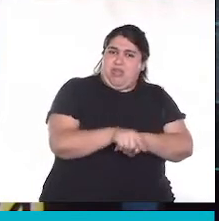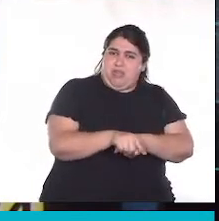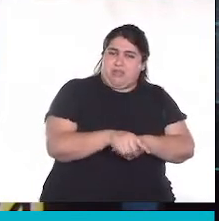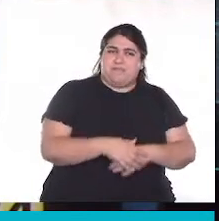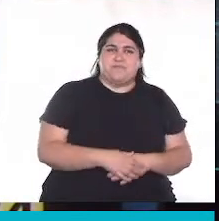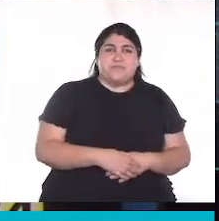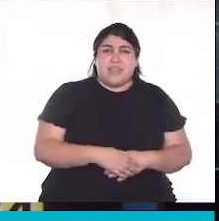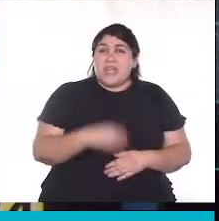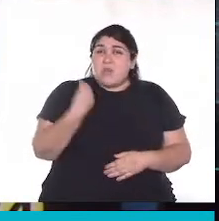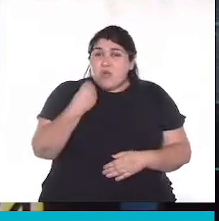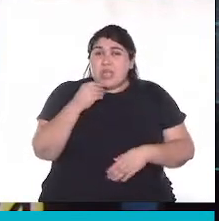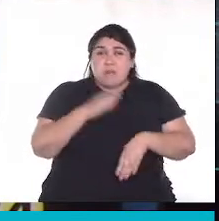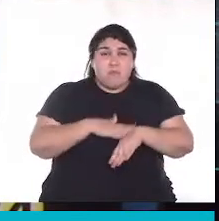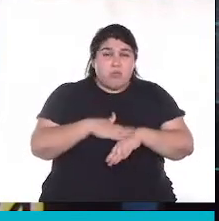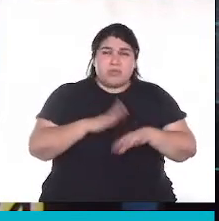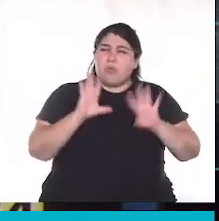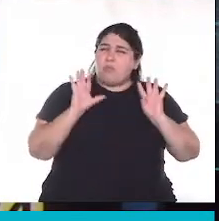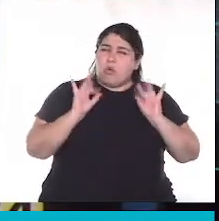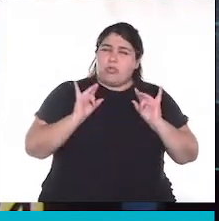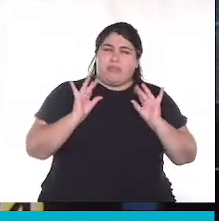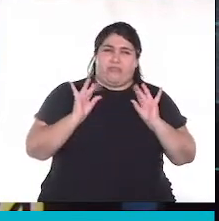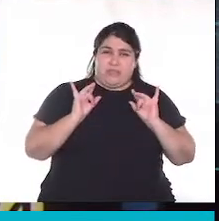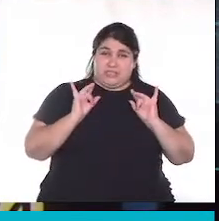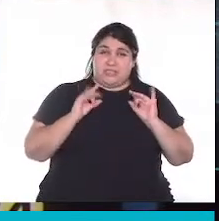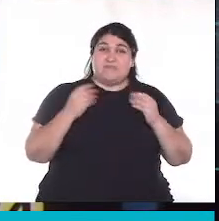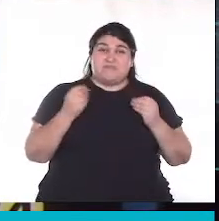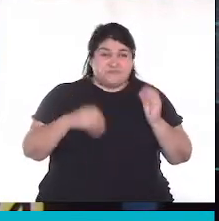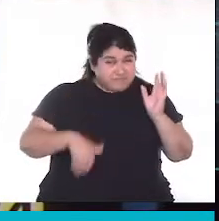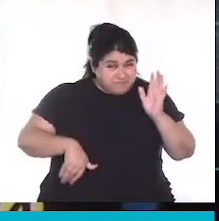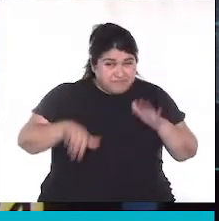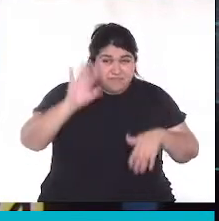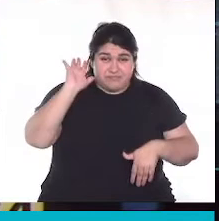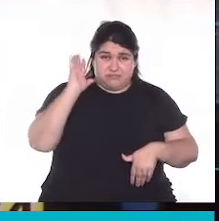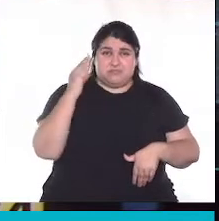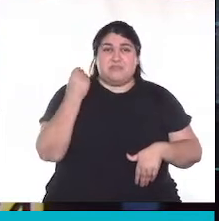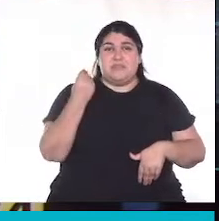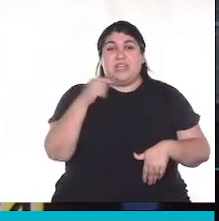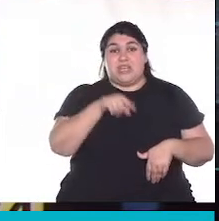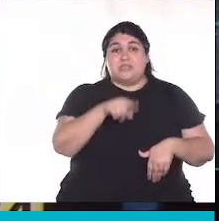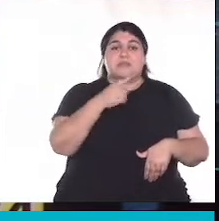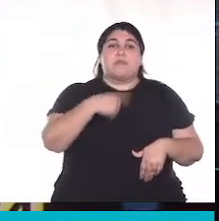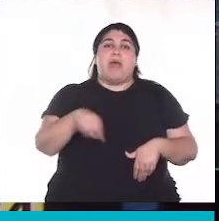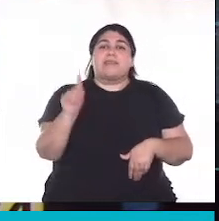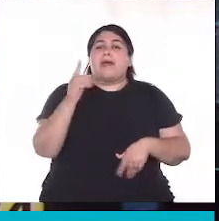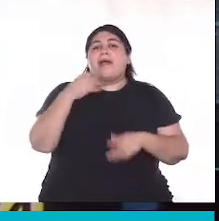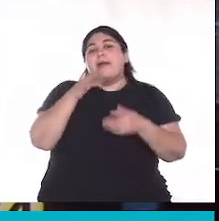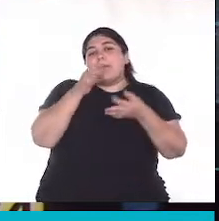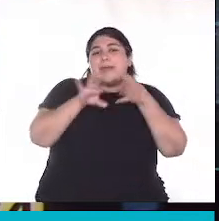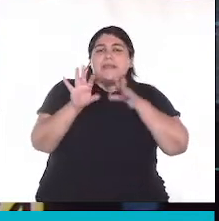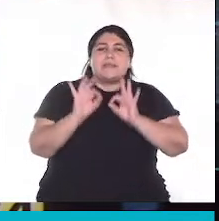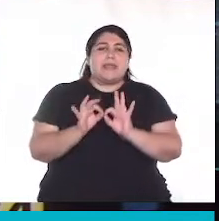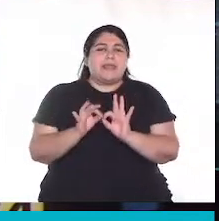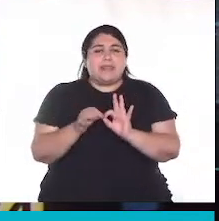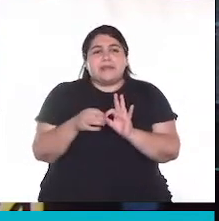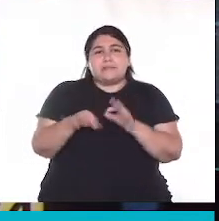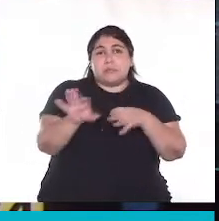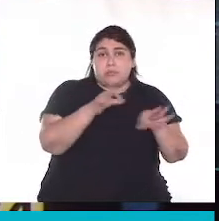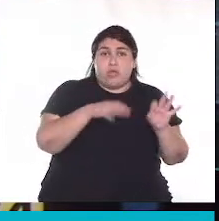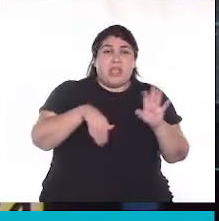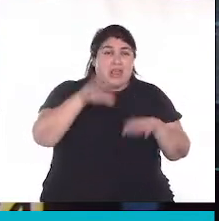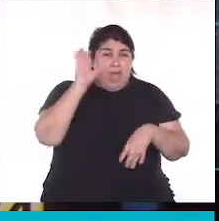muy perverso, donde terminan en muchos casos siendo soldados y, como dije previamente, con múltiples